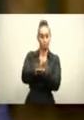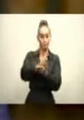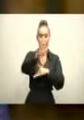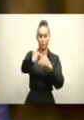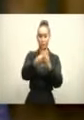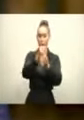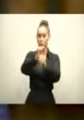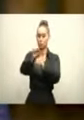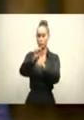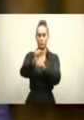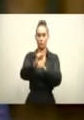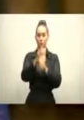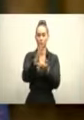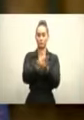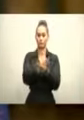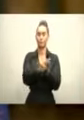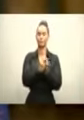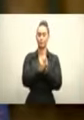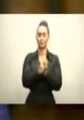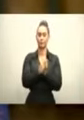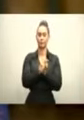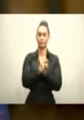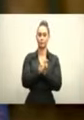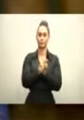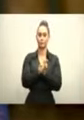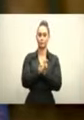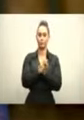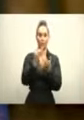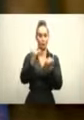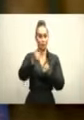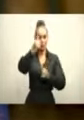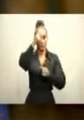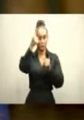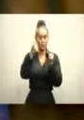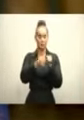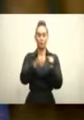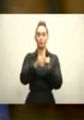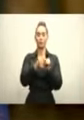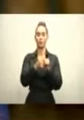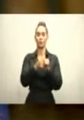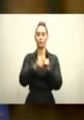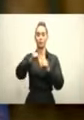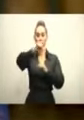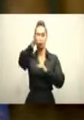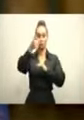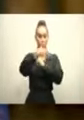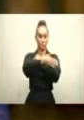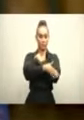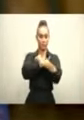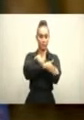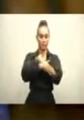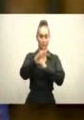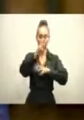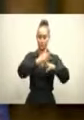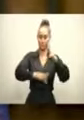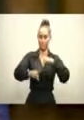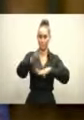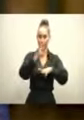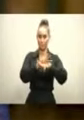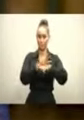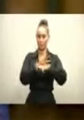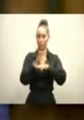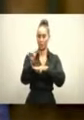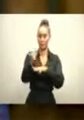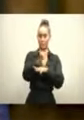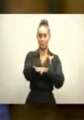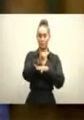productivas. Simplemente recordemos que la gran mayoría de los países del mundo están sufriendo una recesión